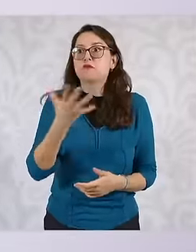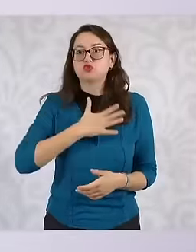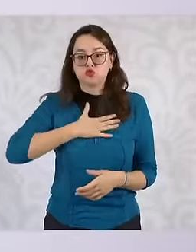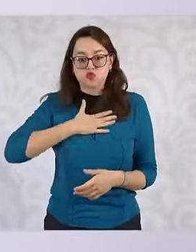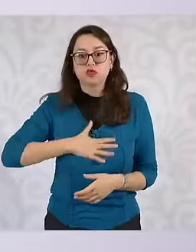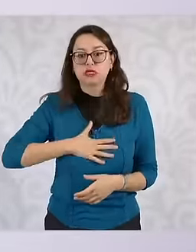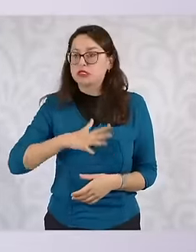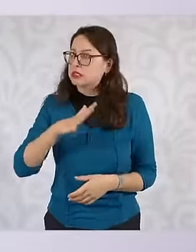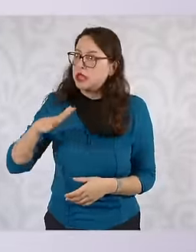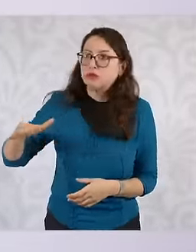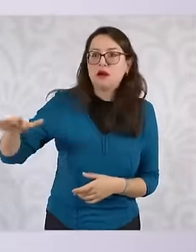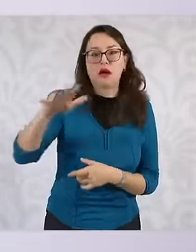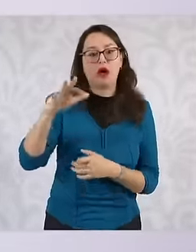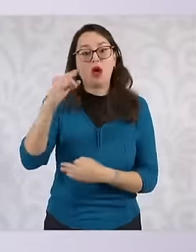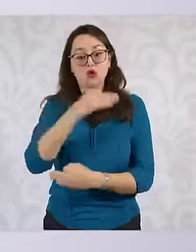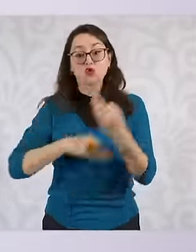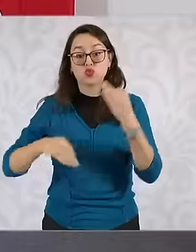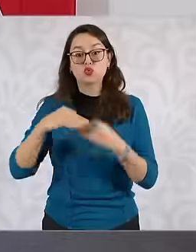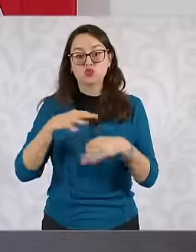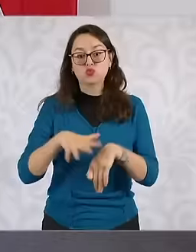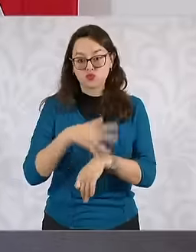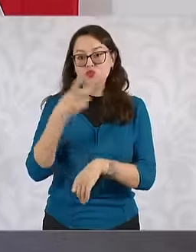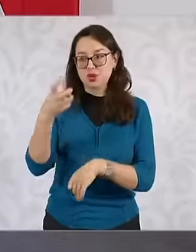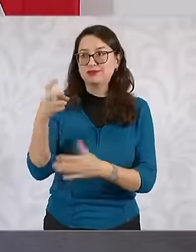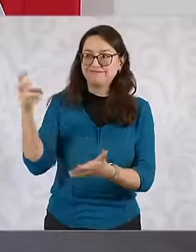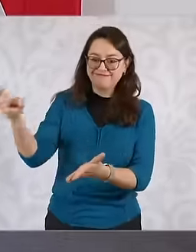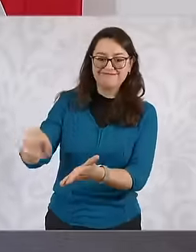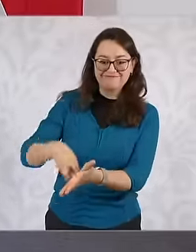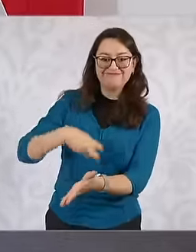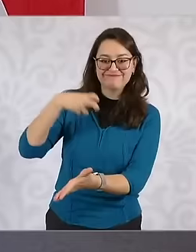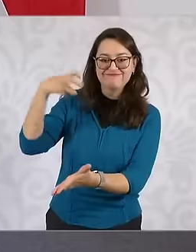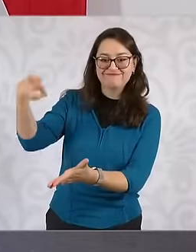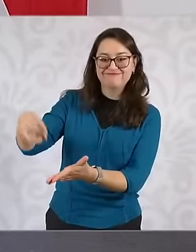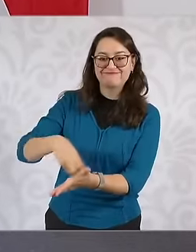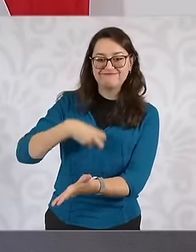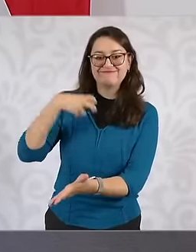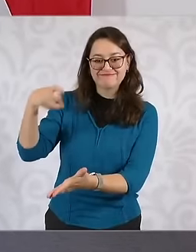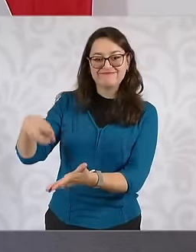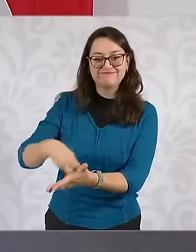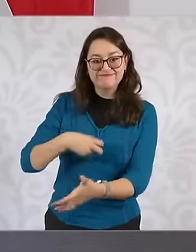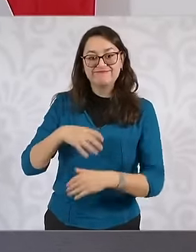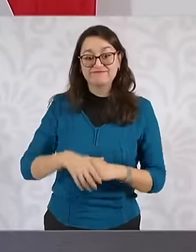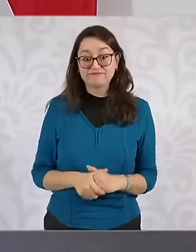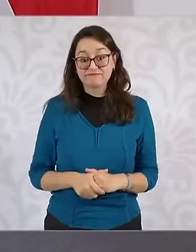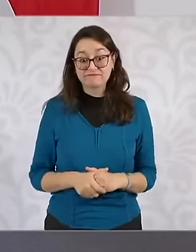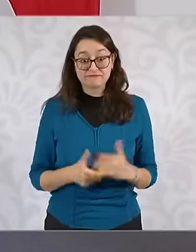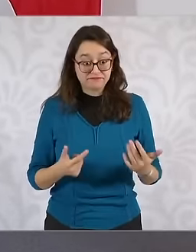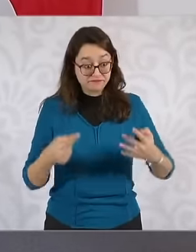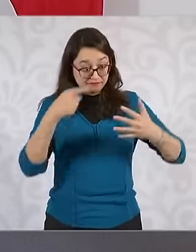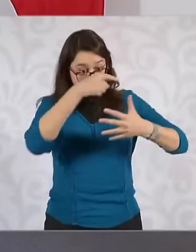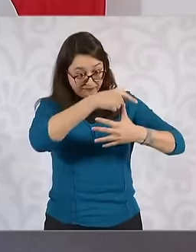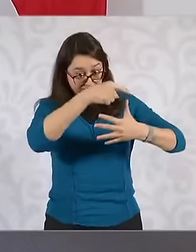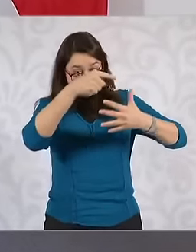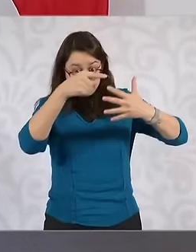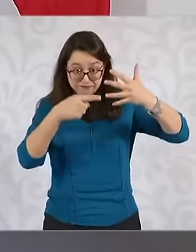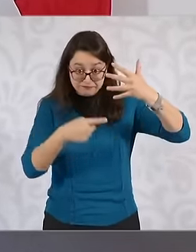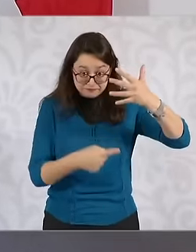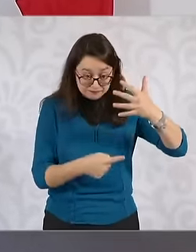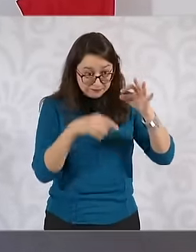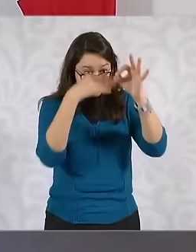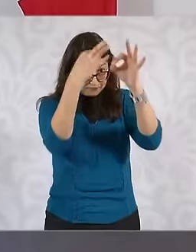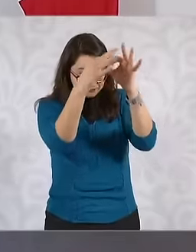ámbitos. Por eso la reforma al poder judicial. Y cada parte tiene que cumplir con su tarea.